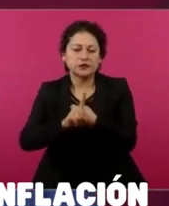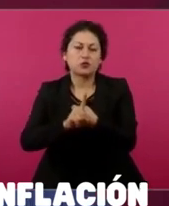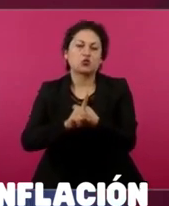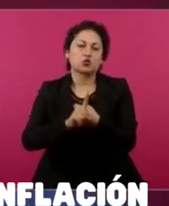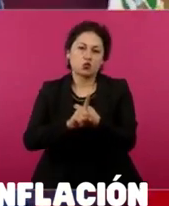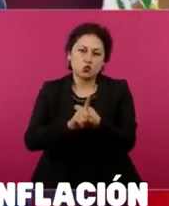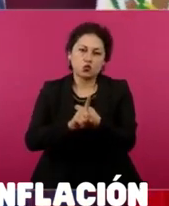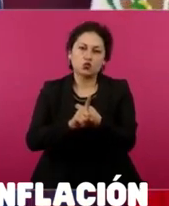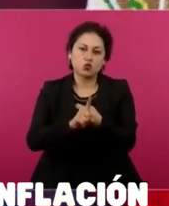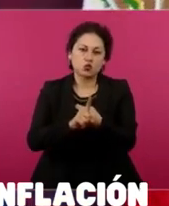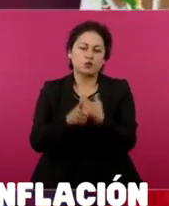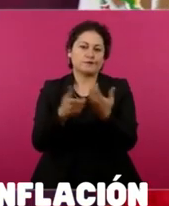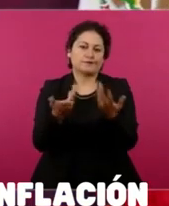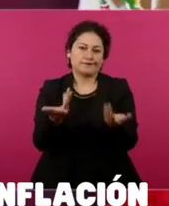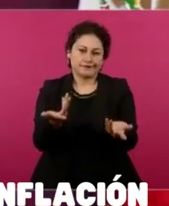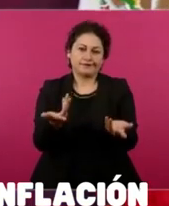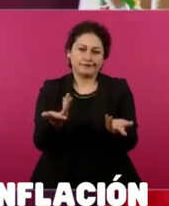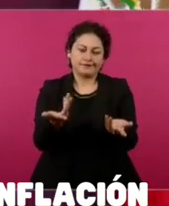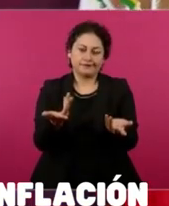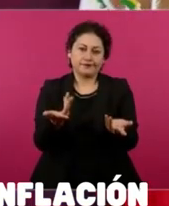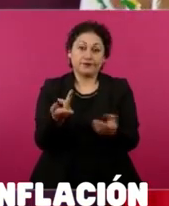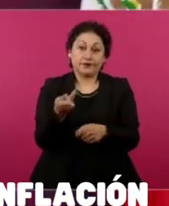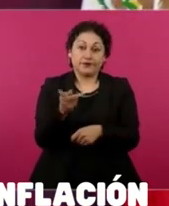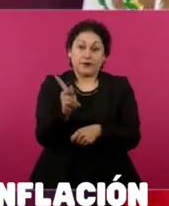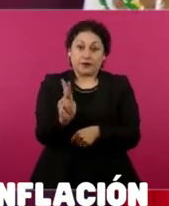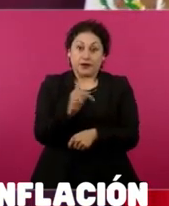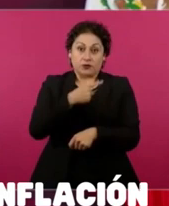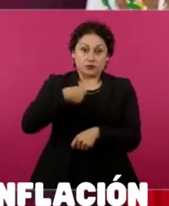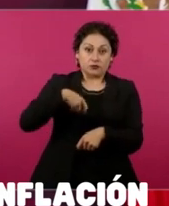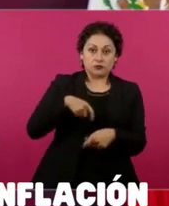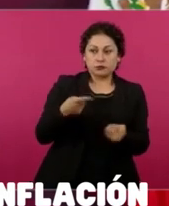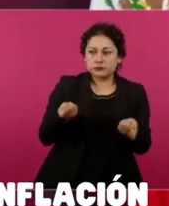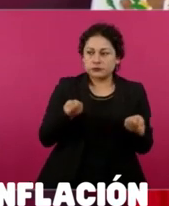reduciendo el índice inflacionario